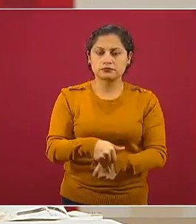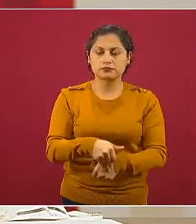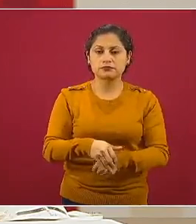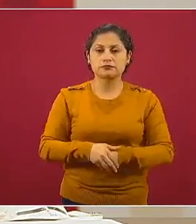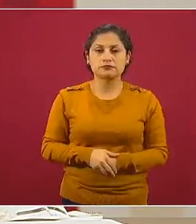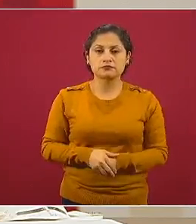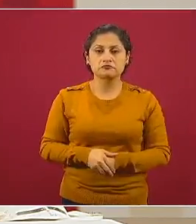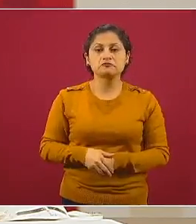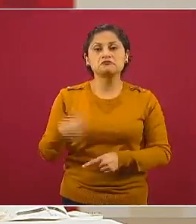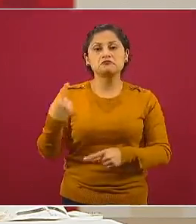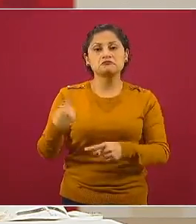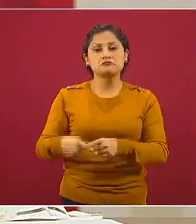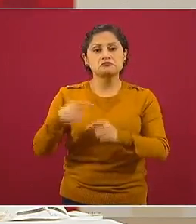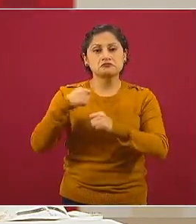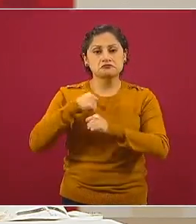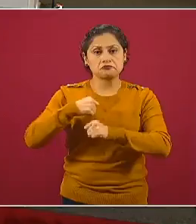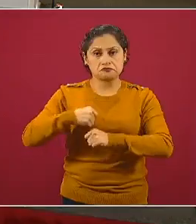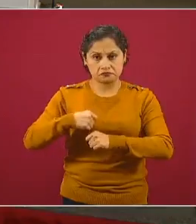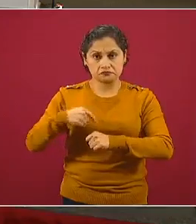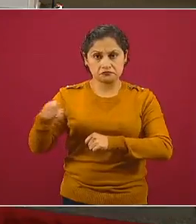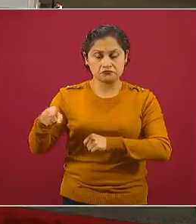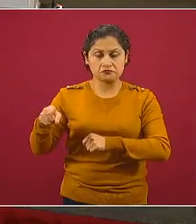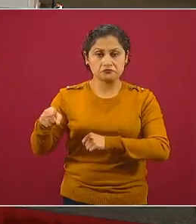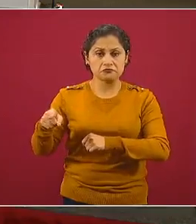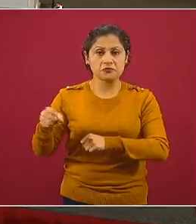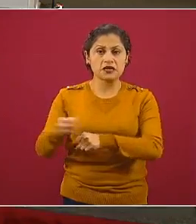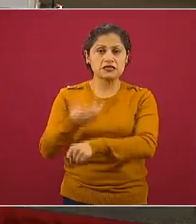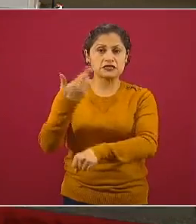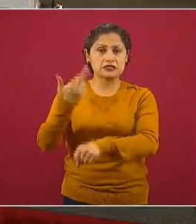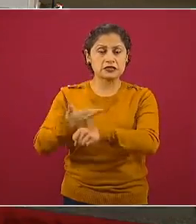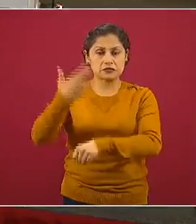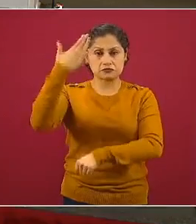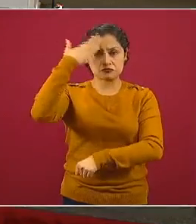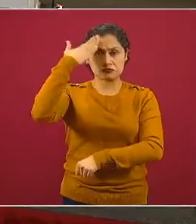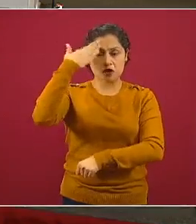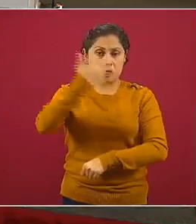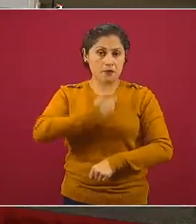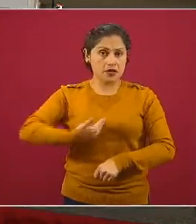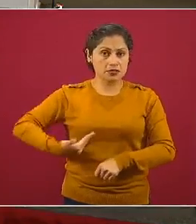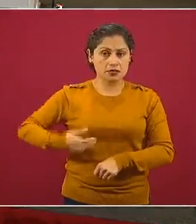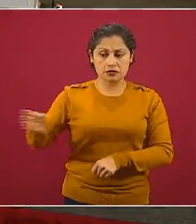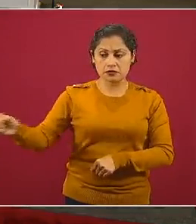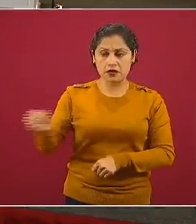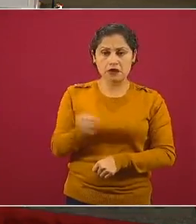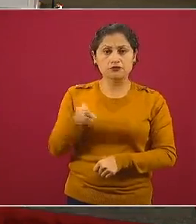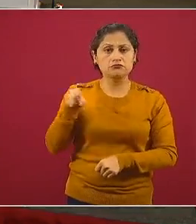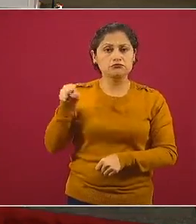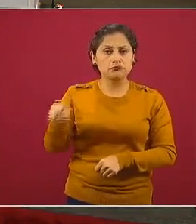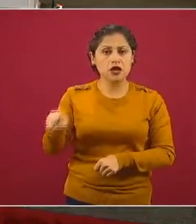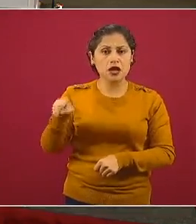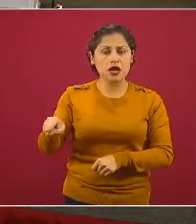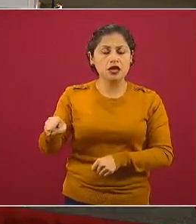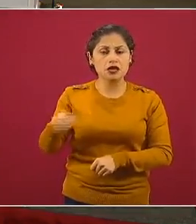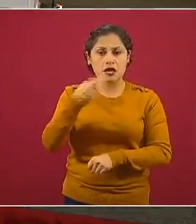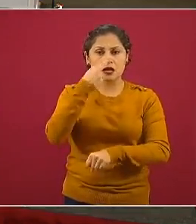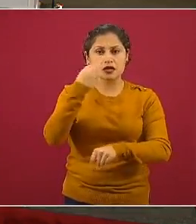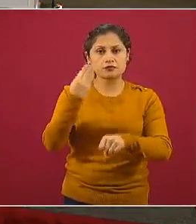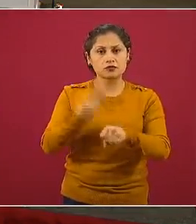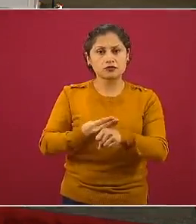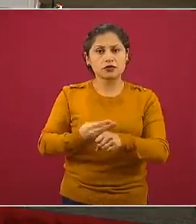subsecretario, a quien el presidente designó como máxima autoridad y vocero en esta crisis por la que atraviesa el